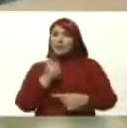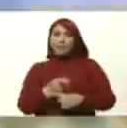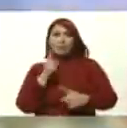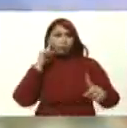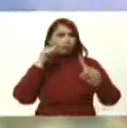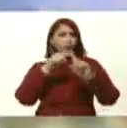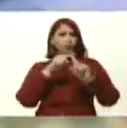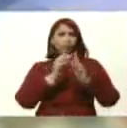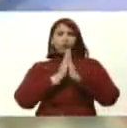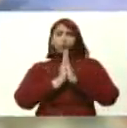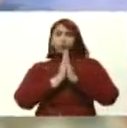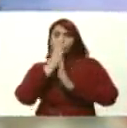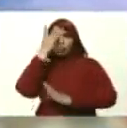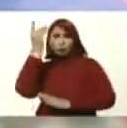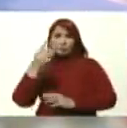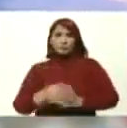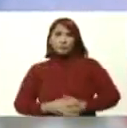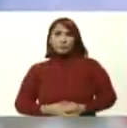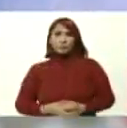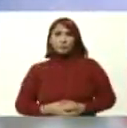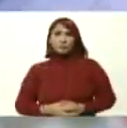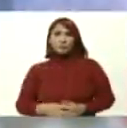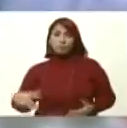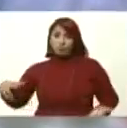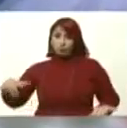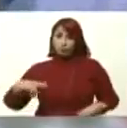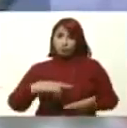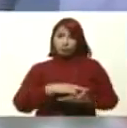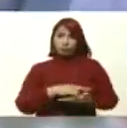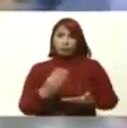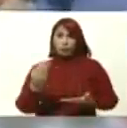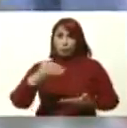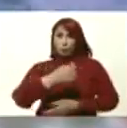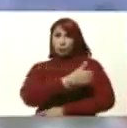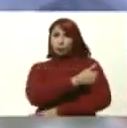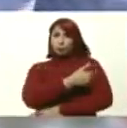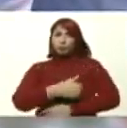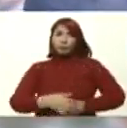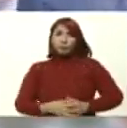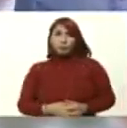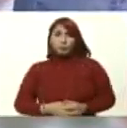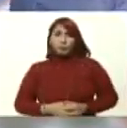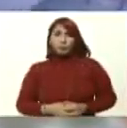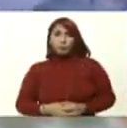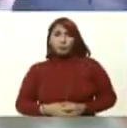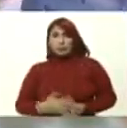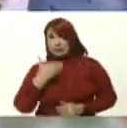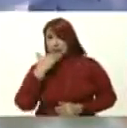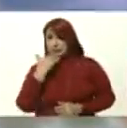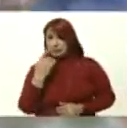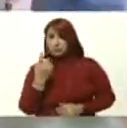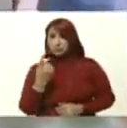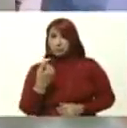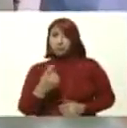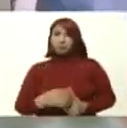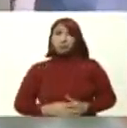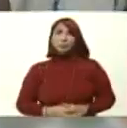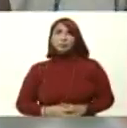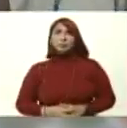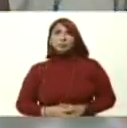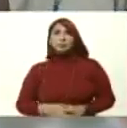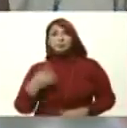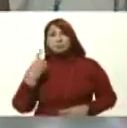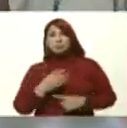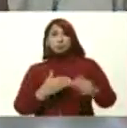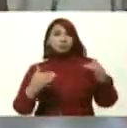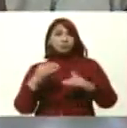el favor de Dios y la llegada de las vacunas que están ya llegando, vienen en camino, deberíamos